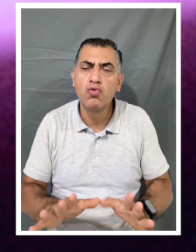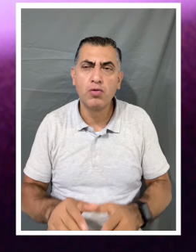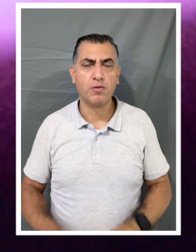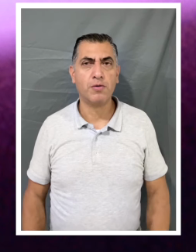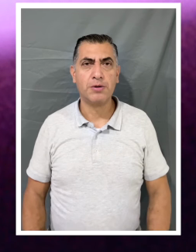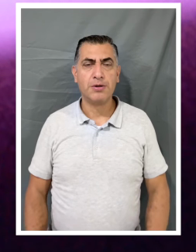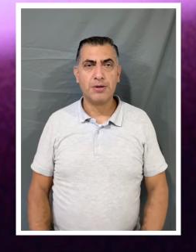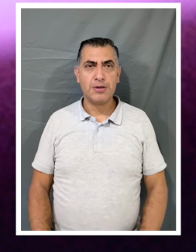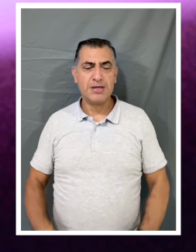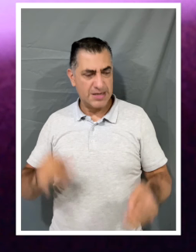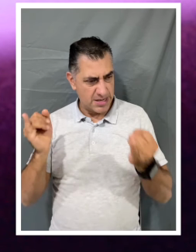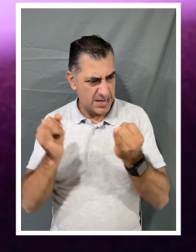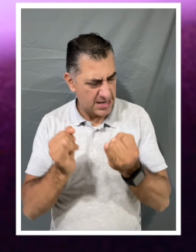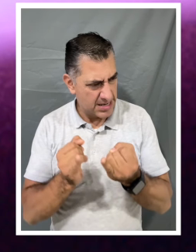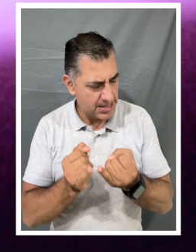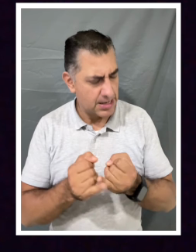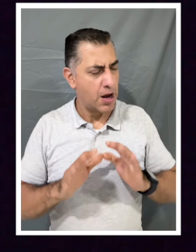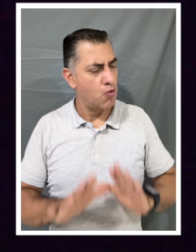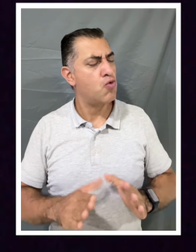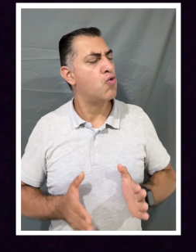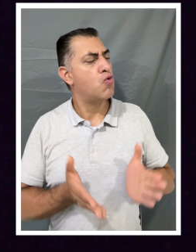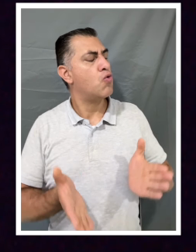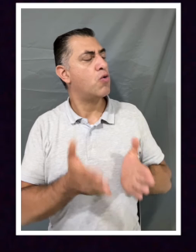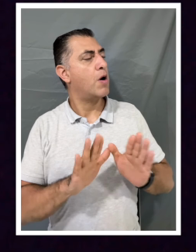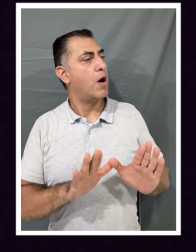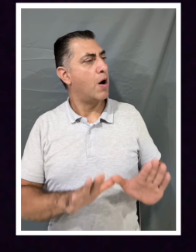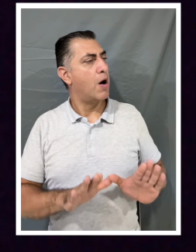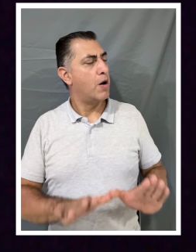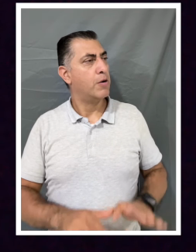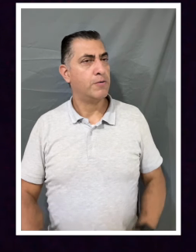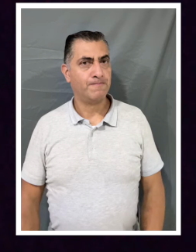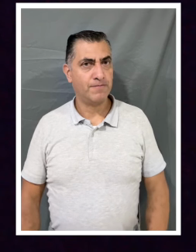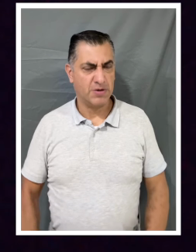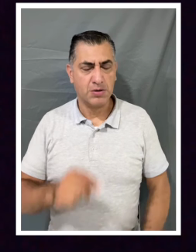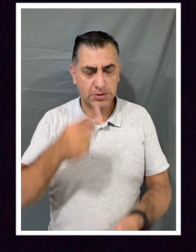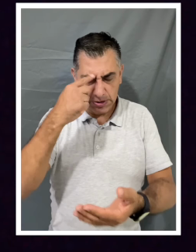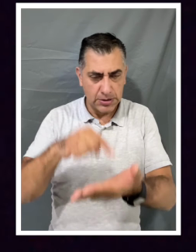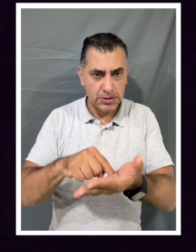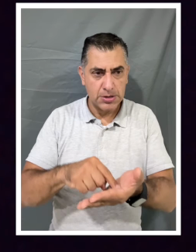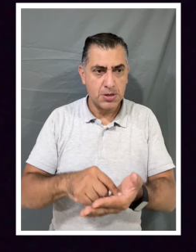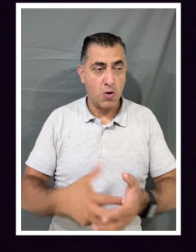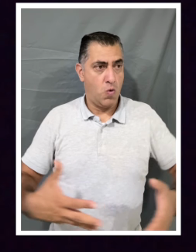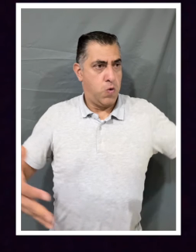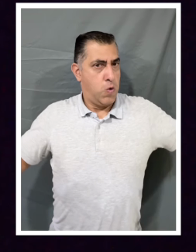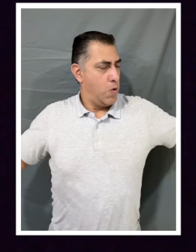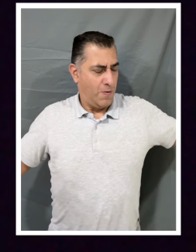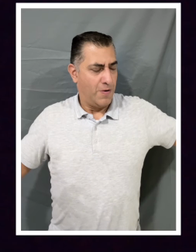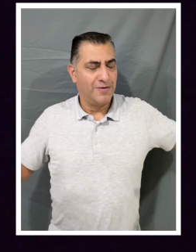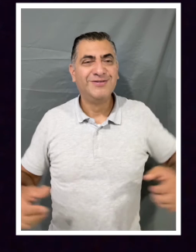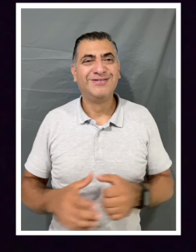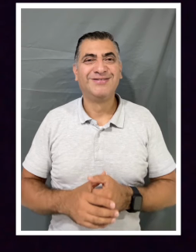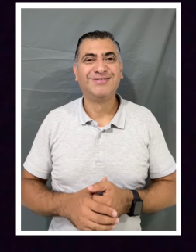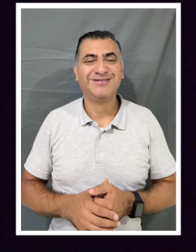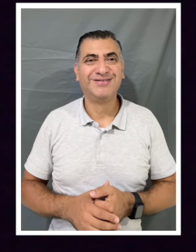tolerantes esto significa anchura de ánimo anchura de ánimo puedes pensar en alguien ancho no pienses en personas piensa en